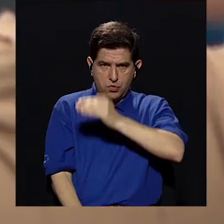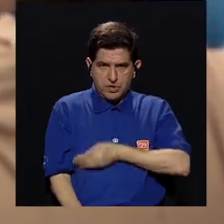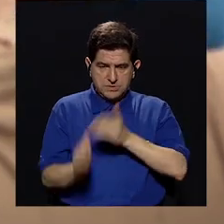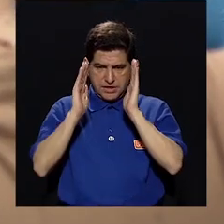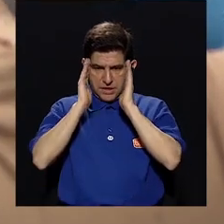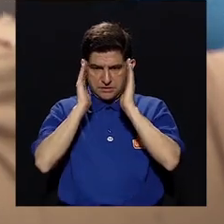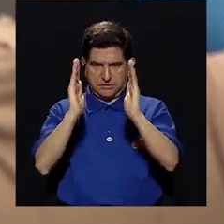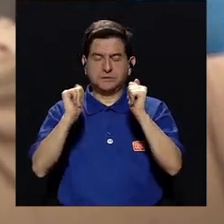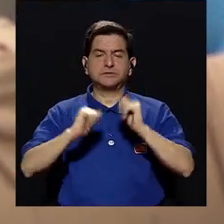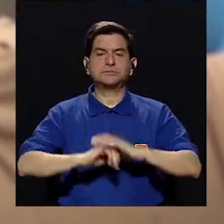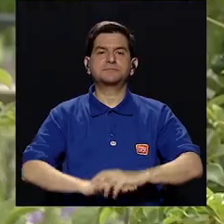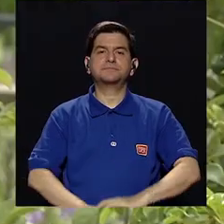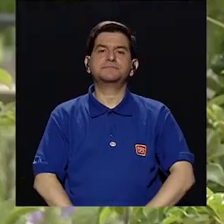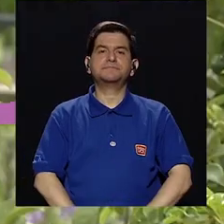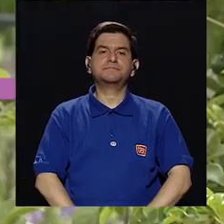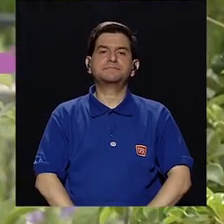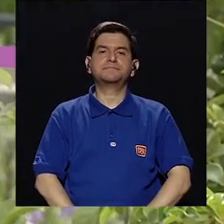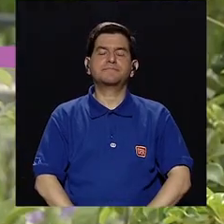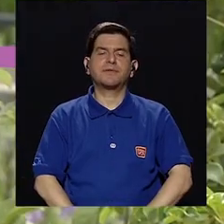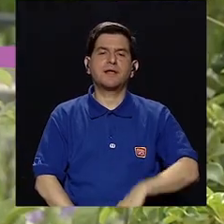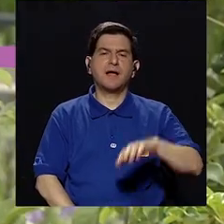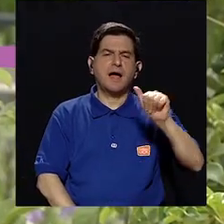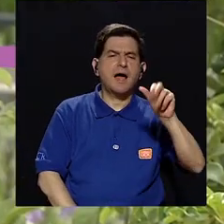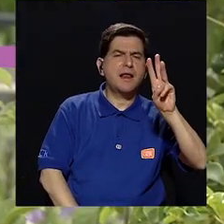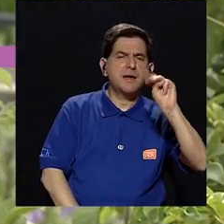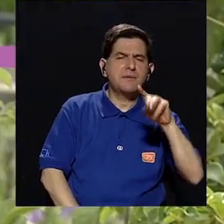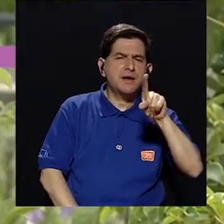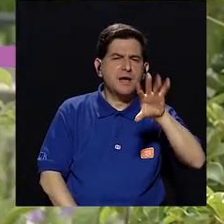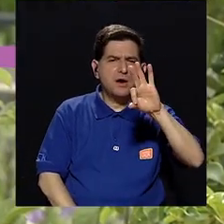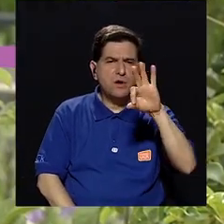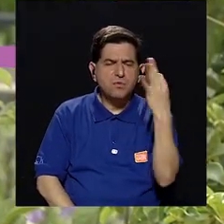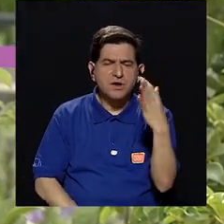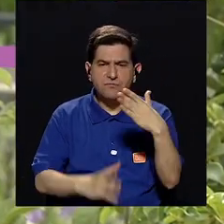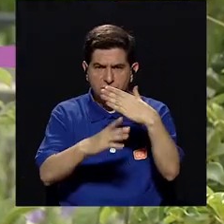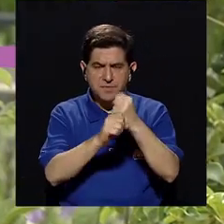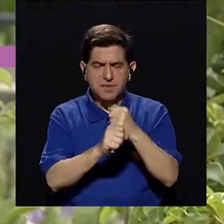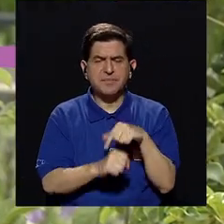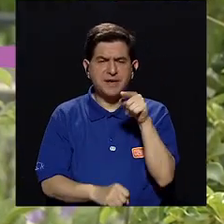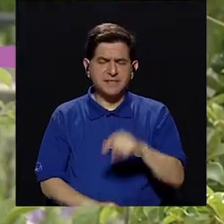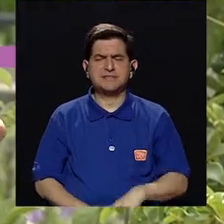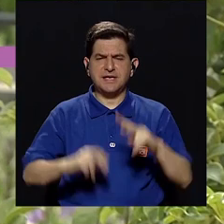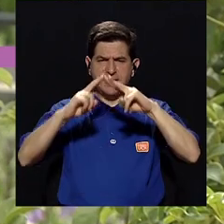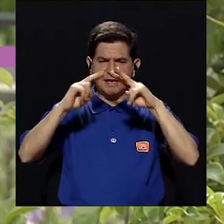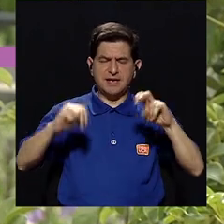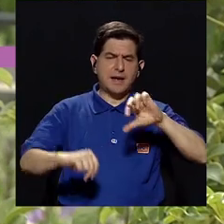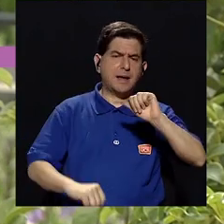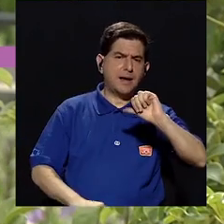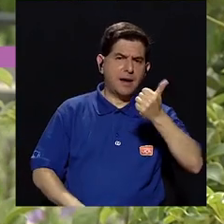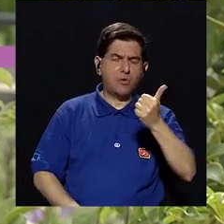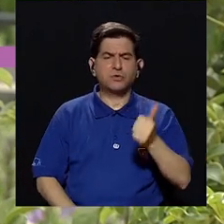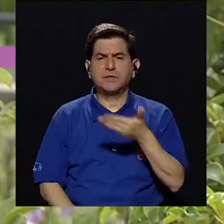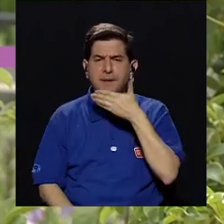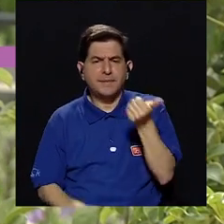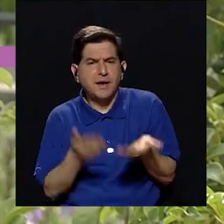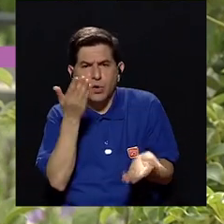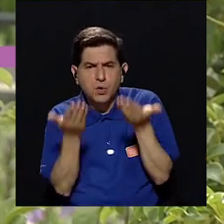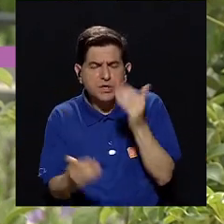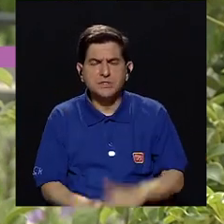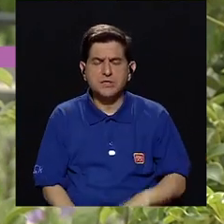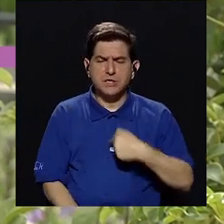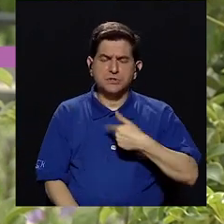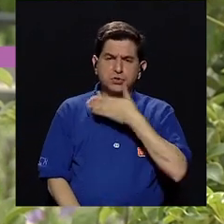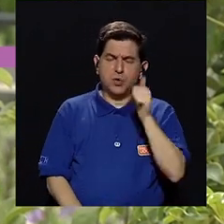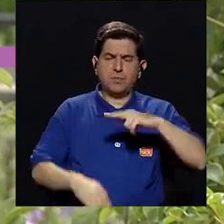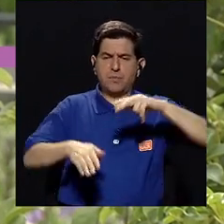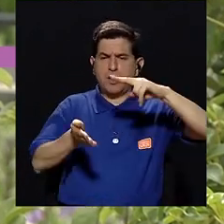toda toda la mano anamaría hay una posición para realizarse el examen mejor que otros sean mejor si